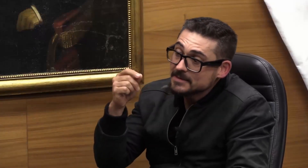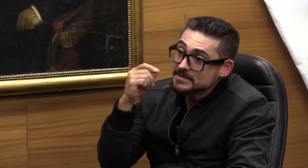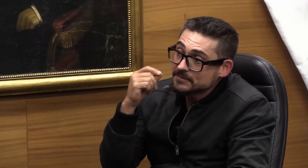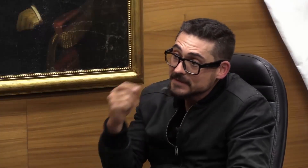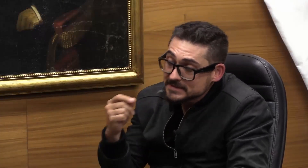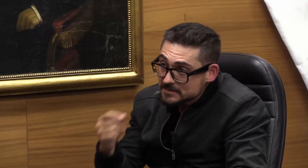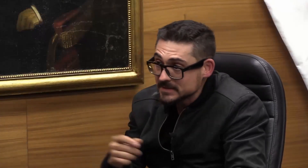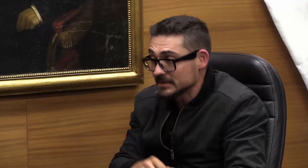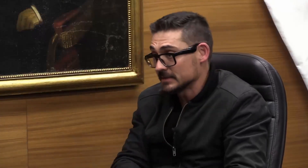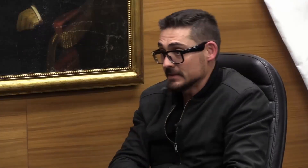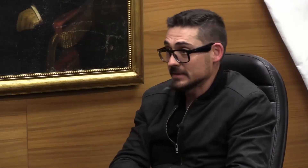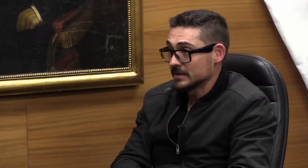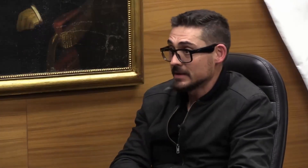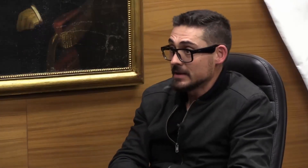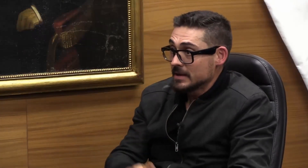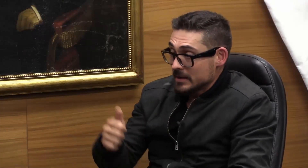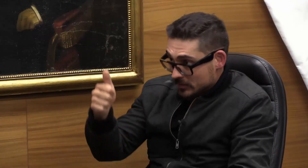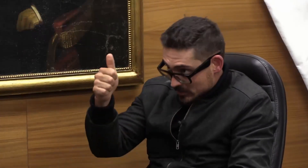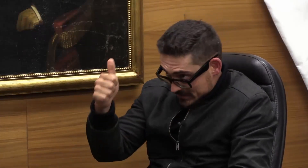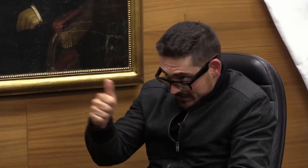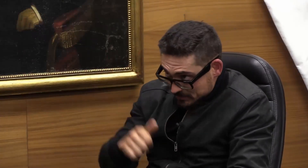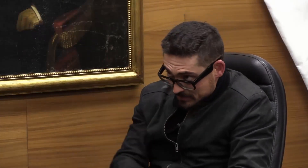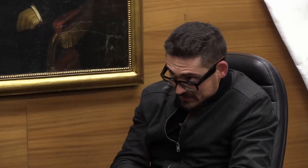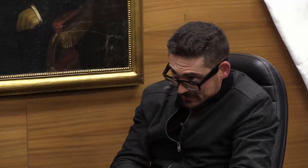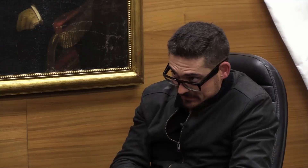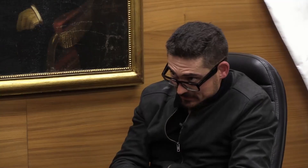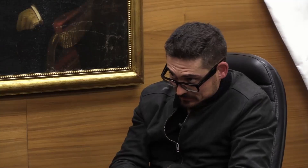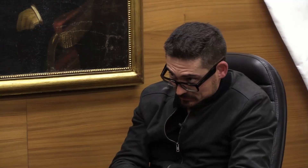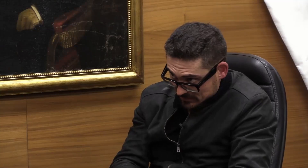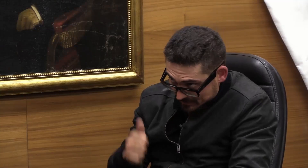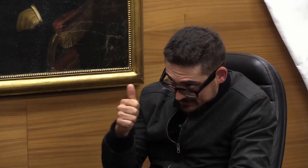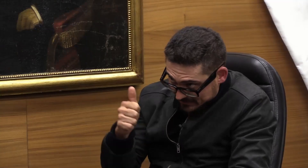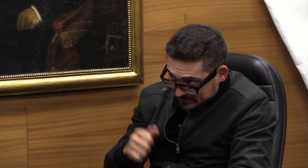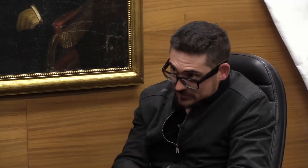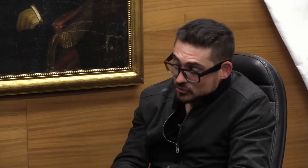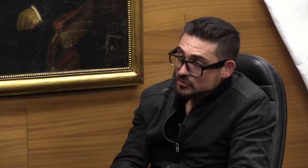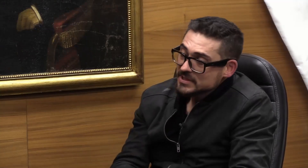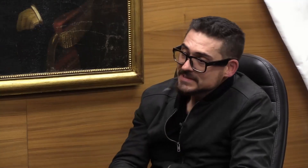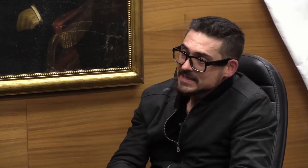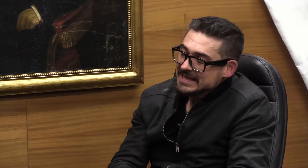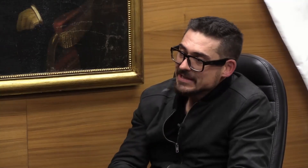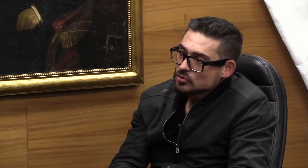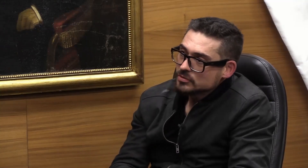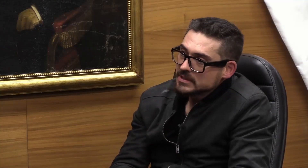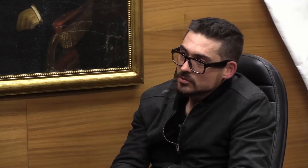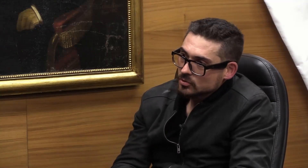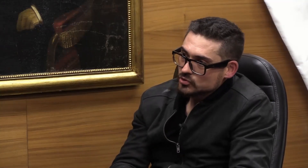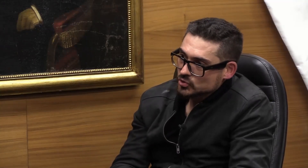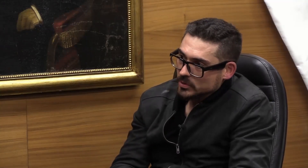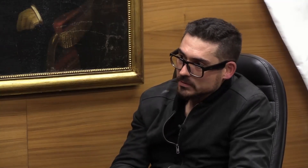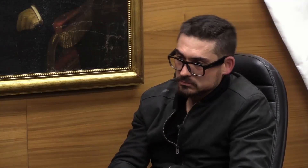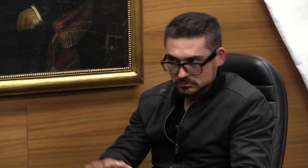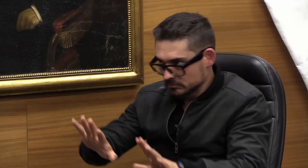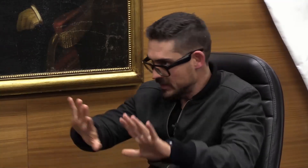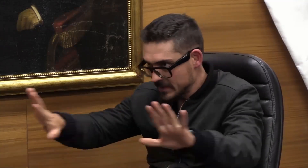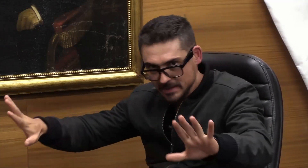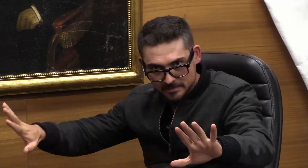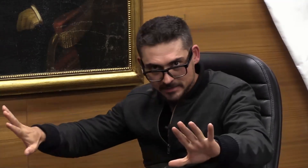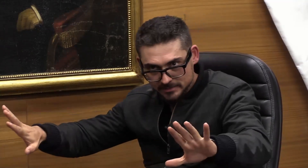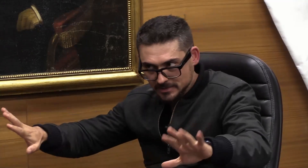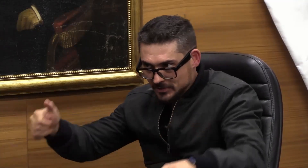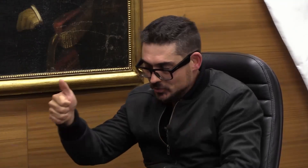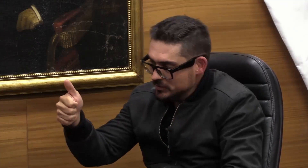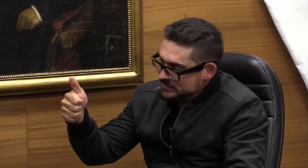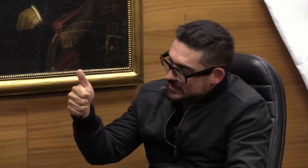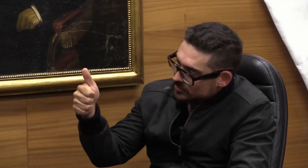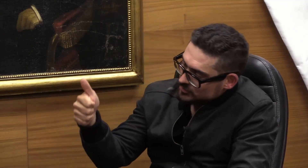ser legibles y fácilmente de entender, con las siguientes premisas básicas: dónde sí y dónde no construir. Primer